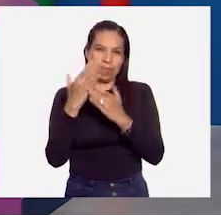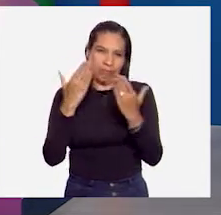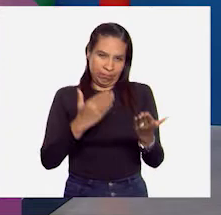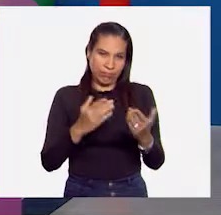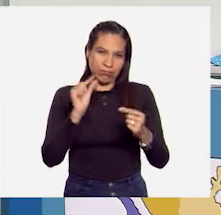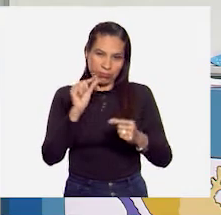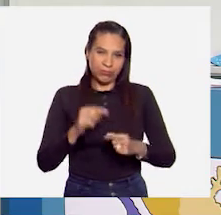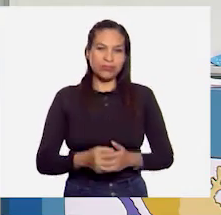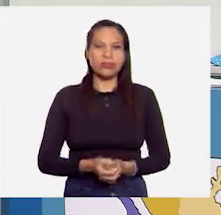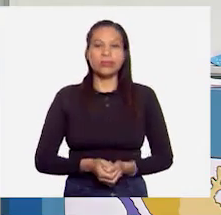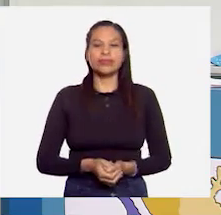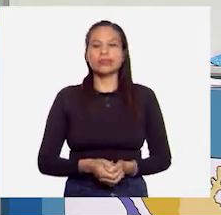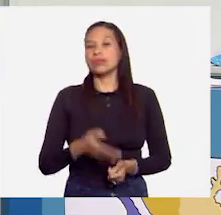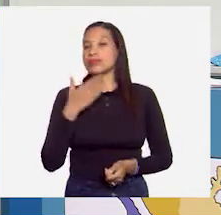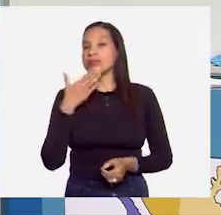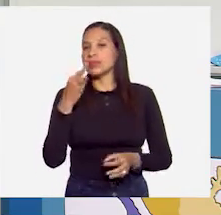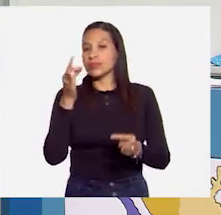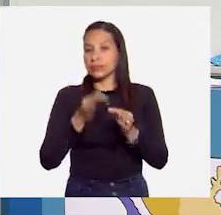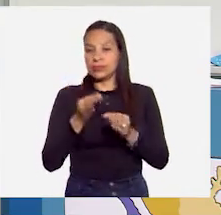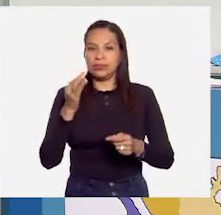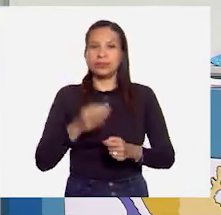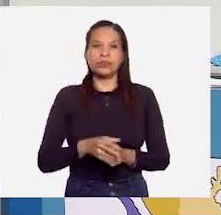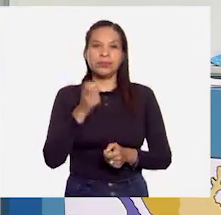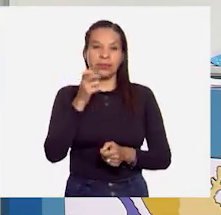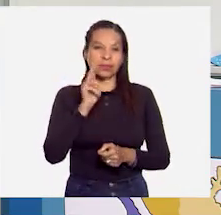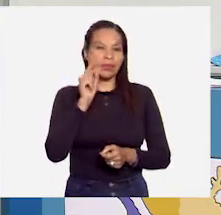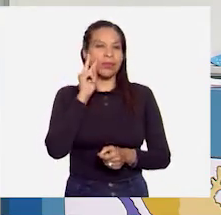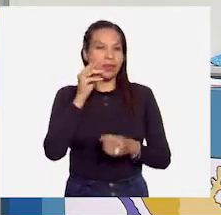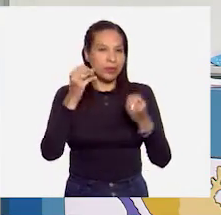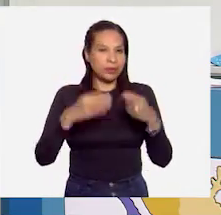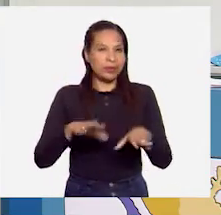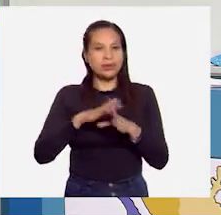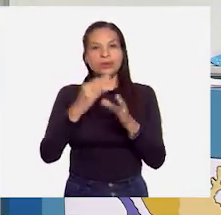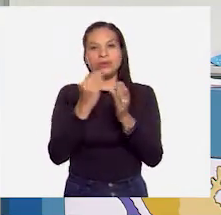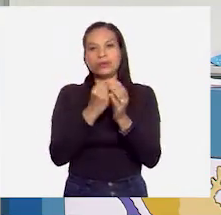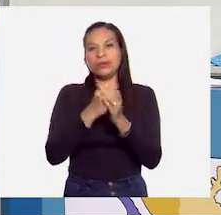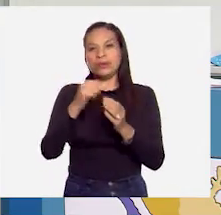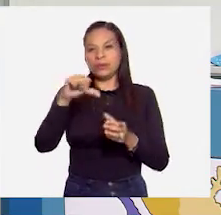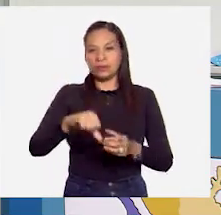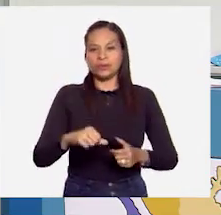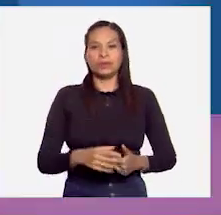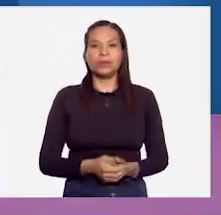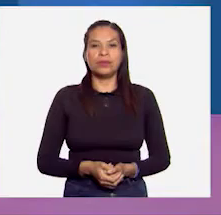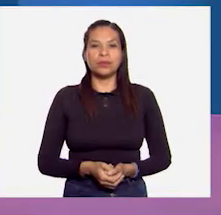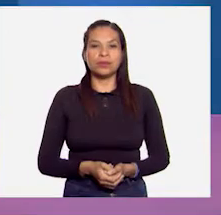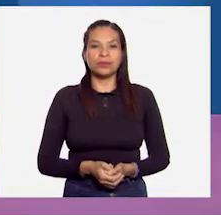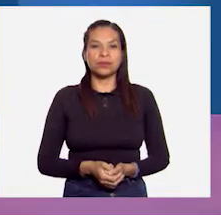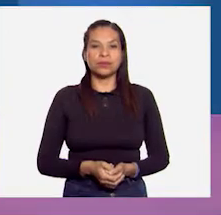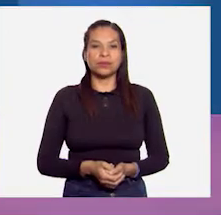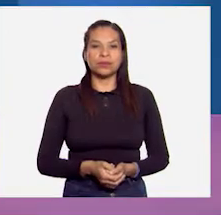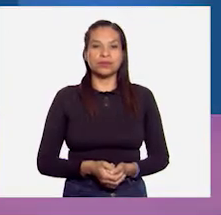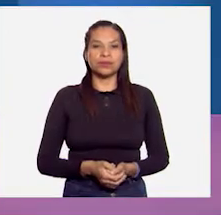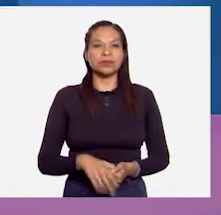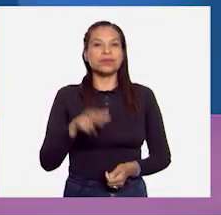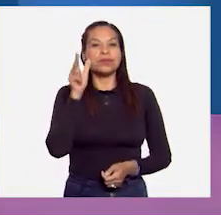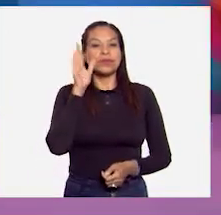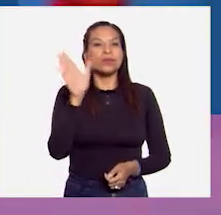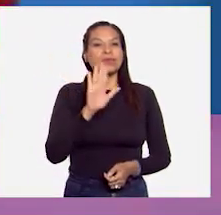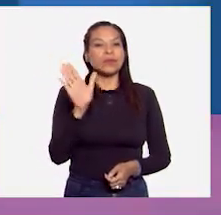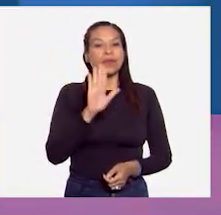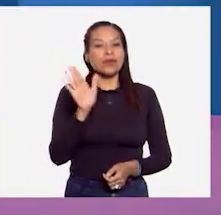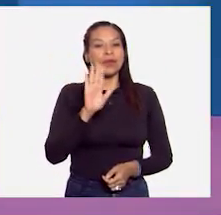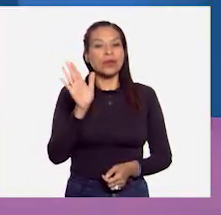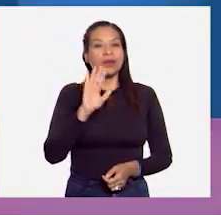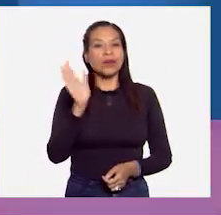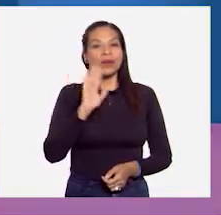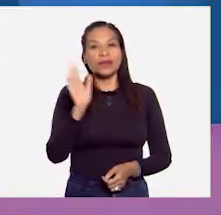momentito. ¡Perfecto! Así no se perderá la clase de hoy. ¡Ay, hola, hola, hola, hola, hola,